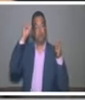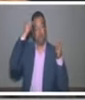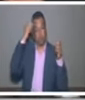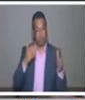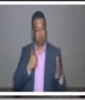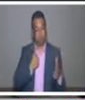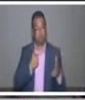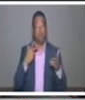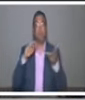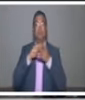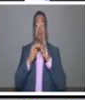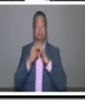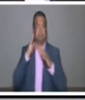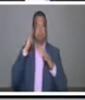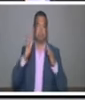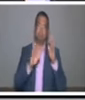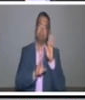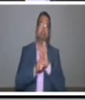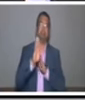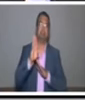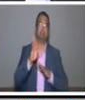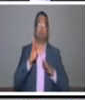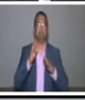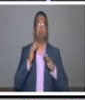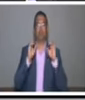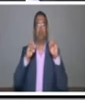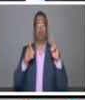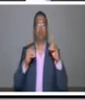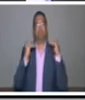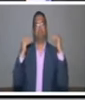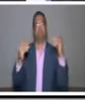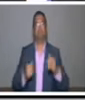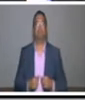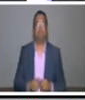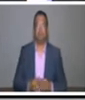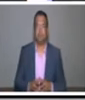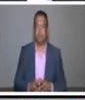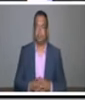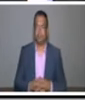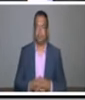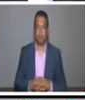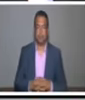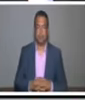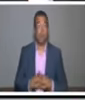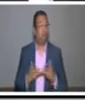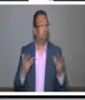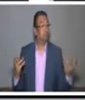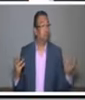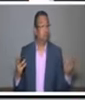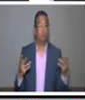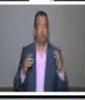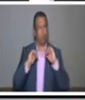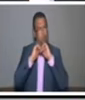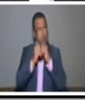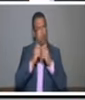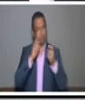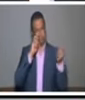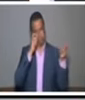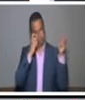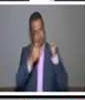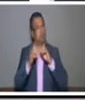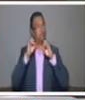hacia adelante a una educación del siglo XXI. Doctor Bernier. Transformar la educación es la única forma de lograr el desarrollo